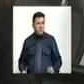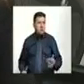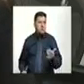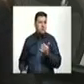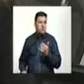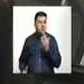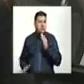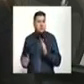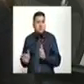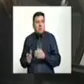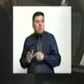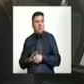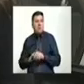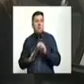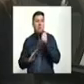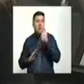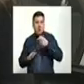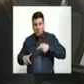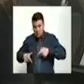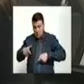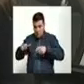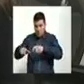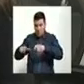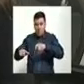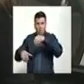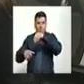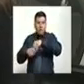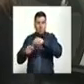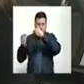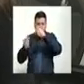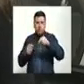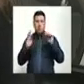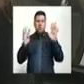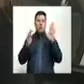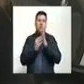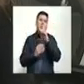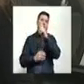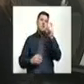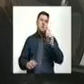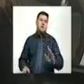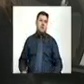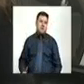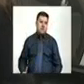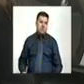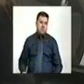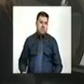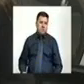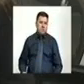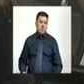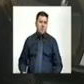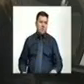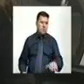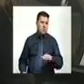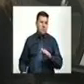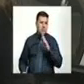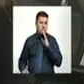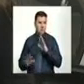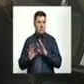sea la caleta, tiene 10 armas cada caleta, estamos hablando de 9.100 armas que están por fuera del proceso.